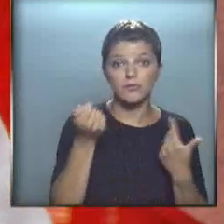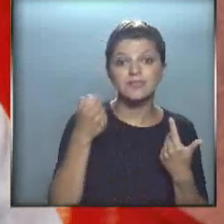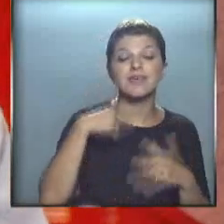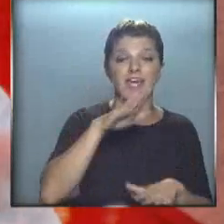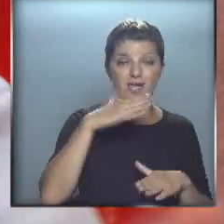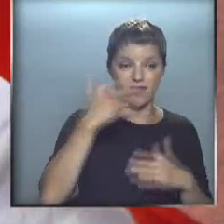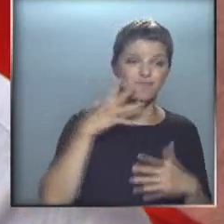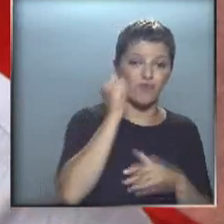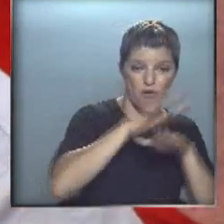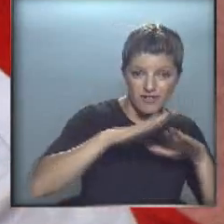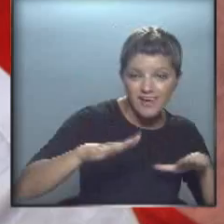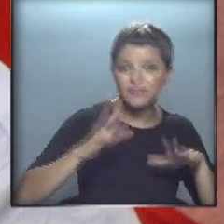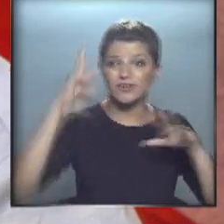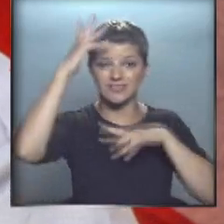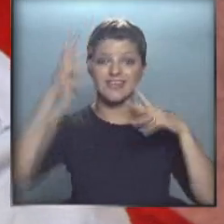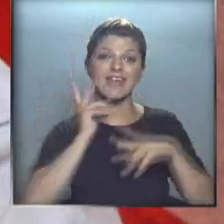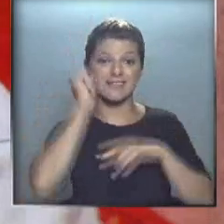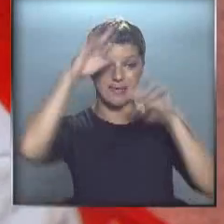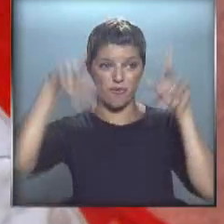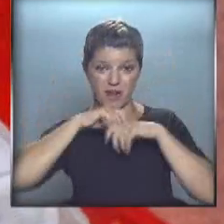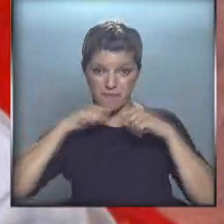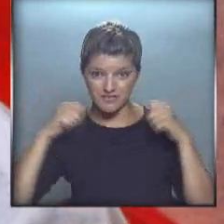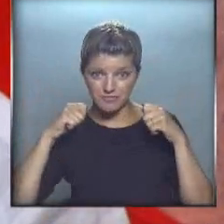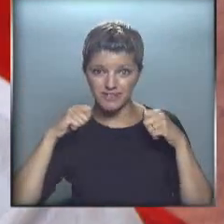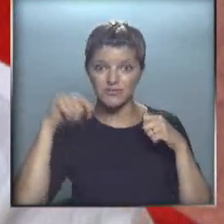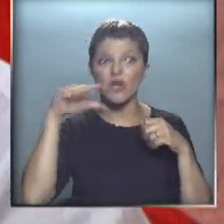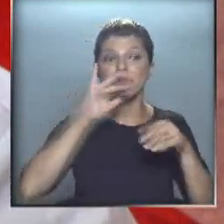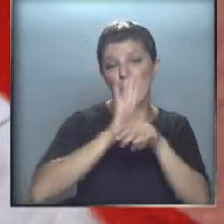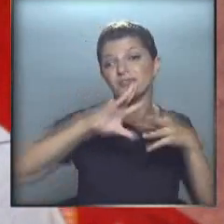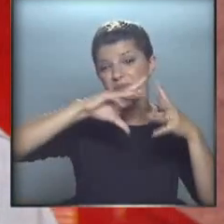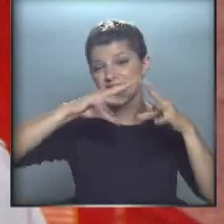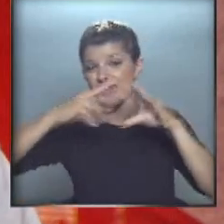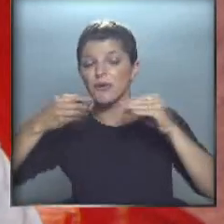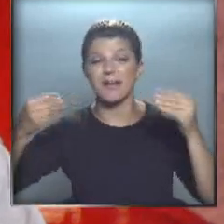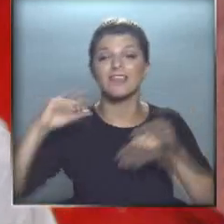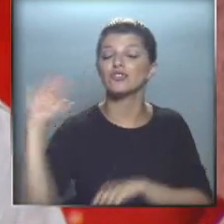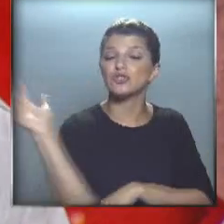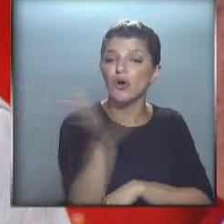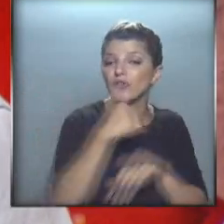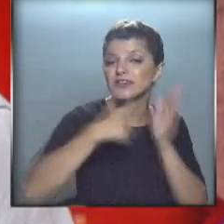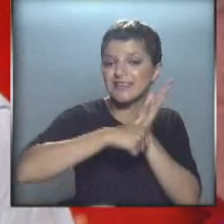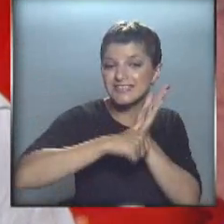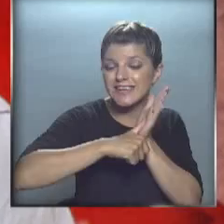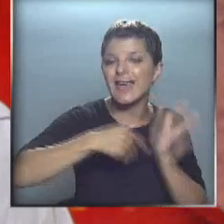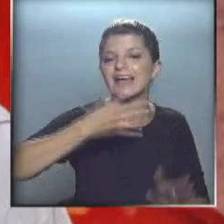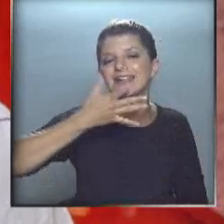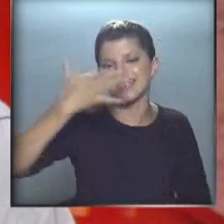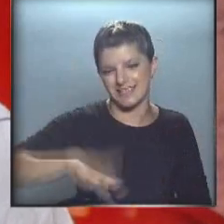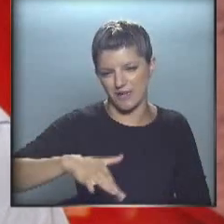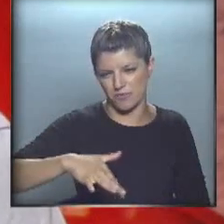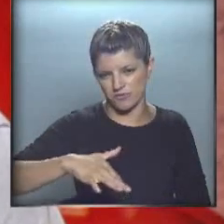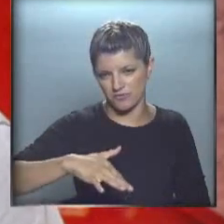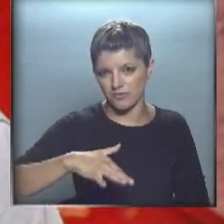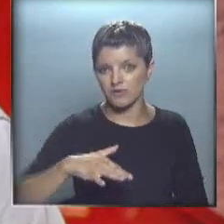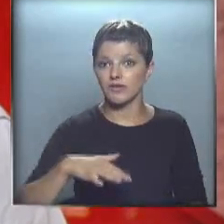poder entender que todos entendamos lo que significa la identidad. Uh-huh. Y en definitiva, la identidad